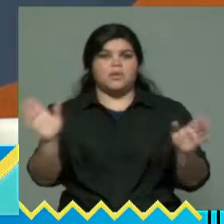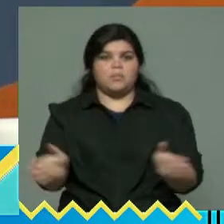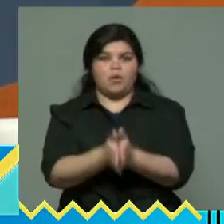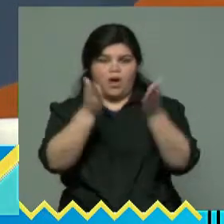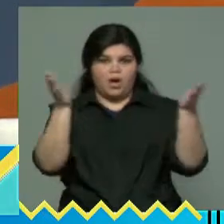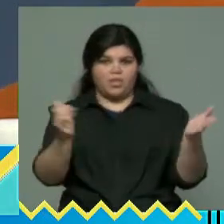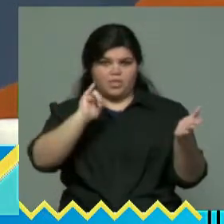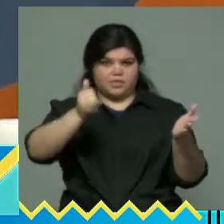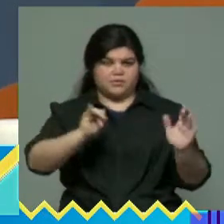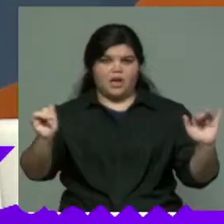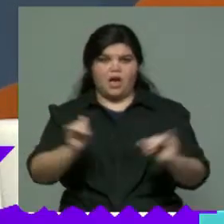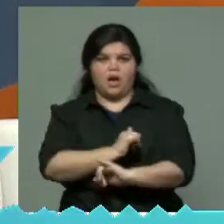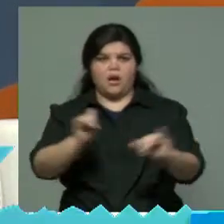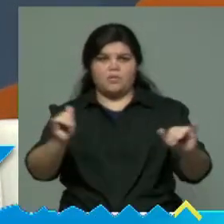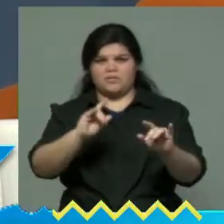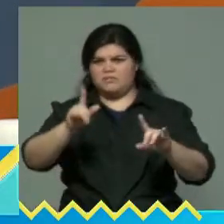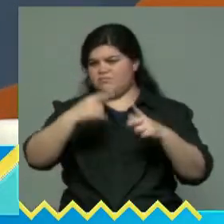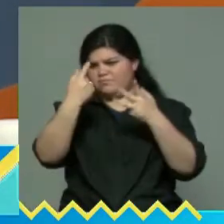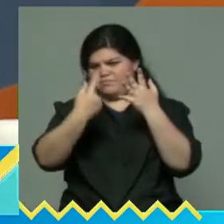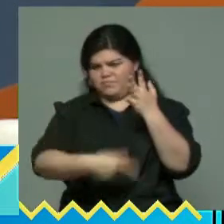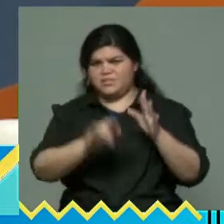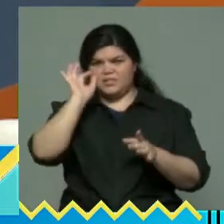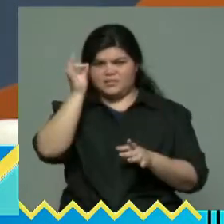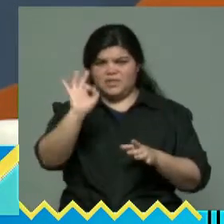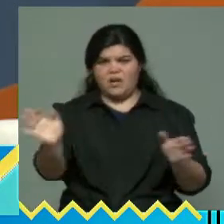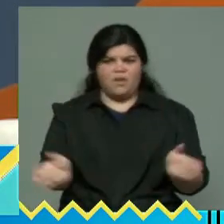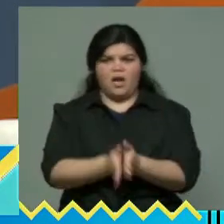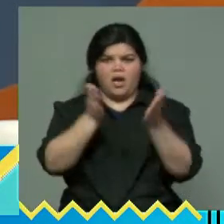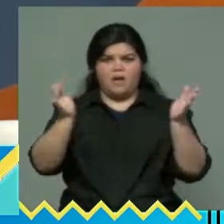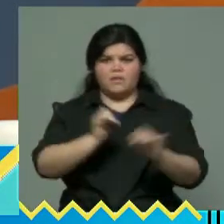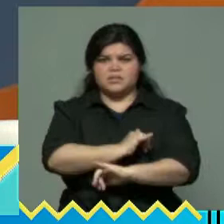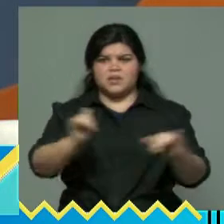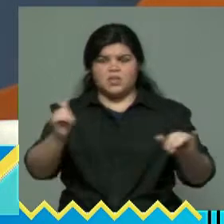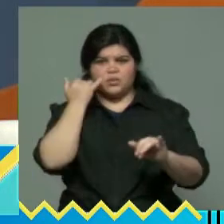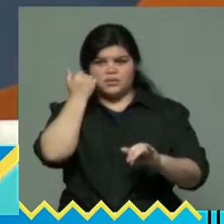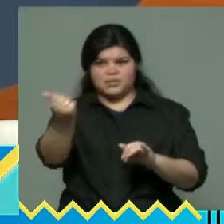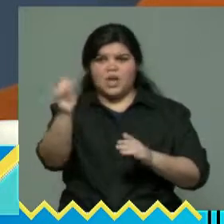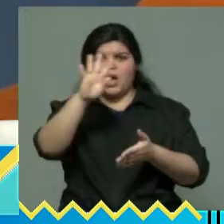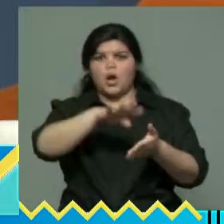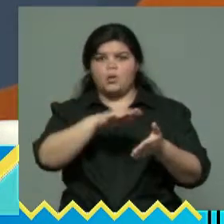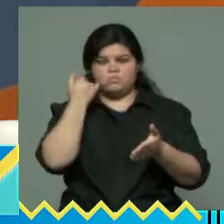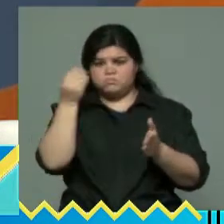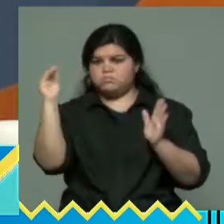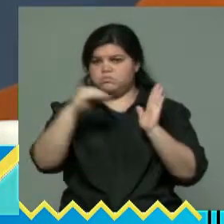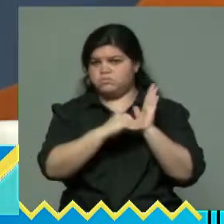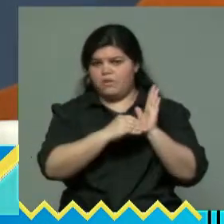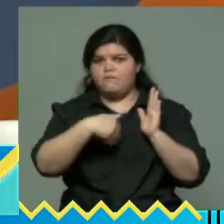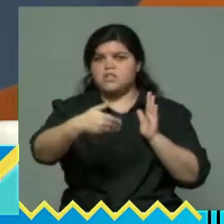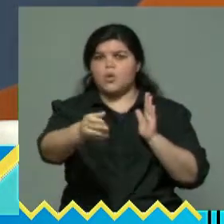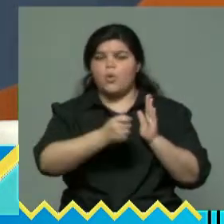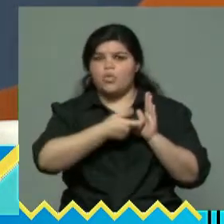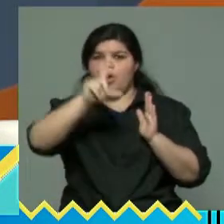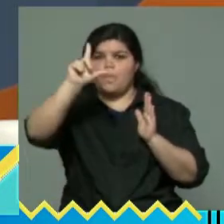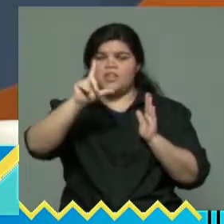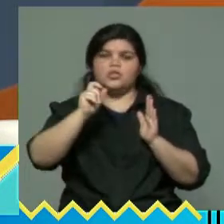titula, los aumentos que vienen, ámbito también, o sea, se sabe, ya ha sido anunciado, está programado el aumento de la tarifa de la luz,